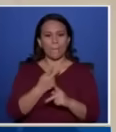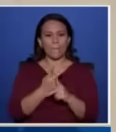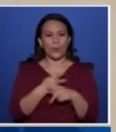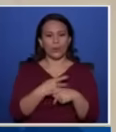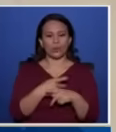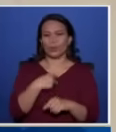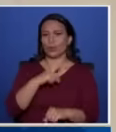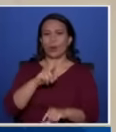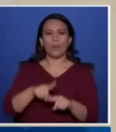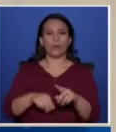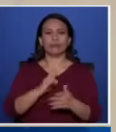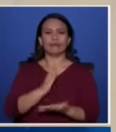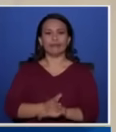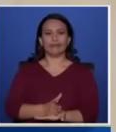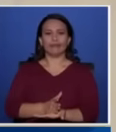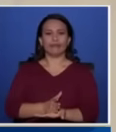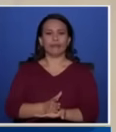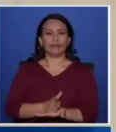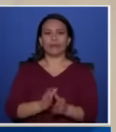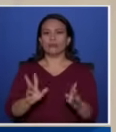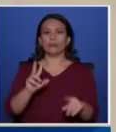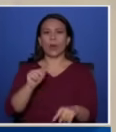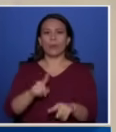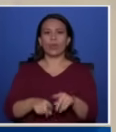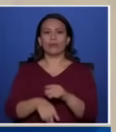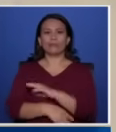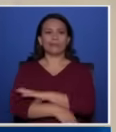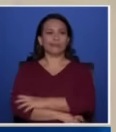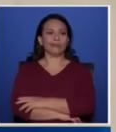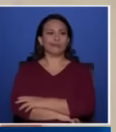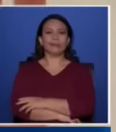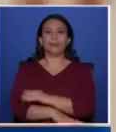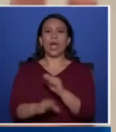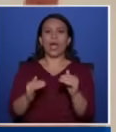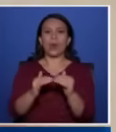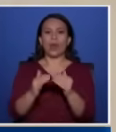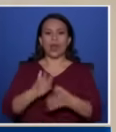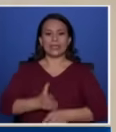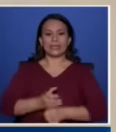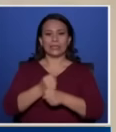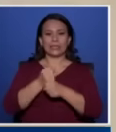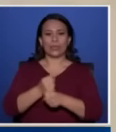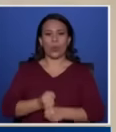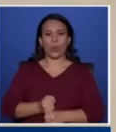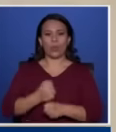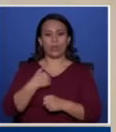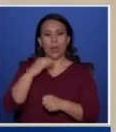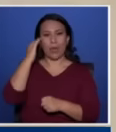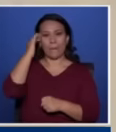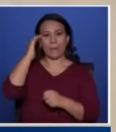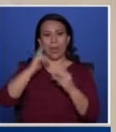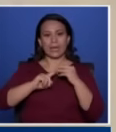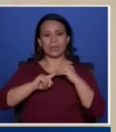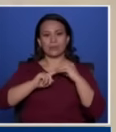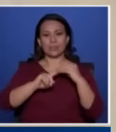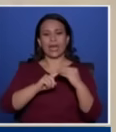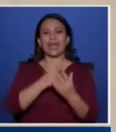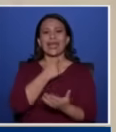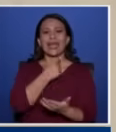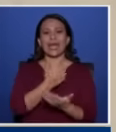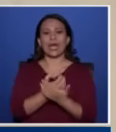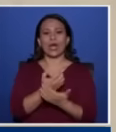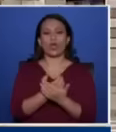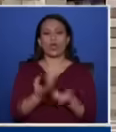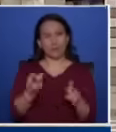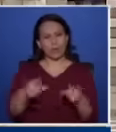podemos paralizarnos, no podemos frenarnos, porque así como la seguridad es una prioridad, obviamente la economía también